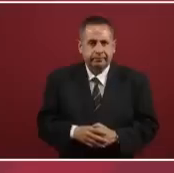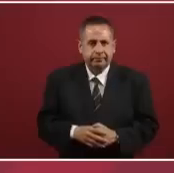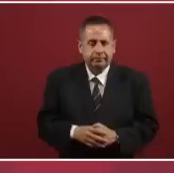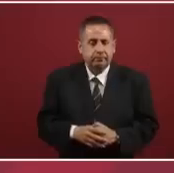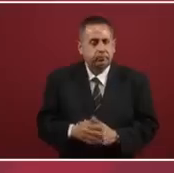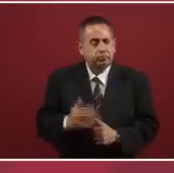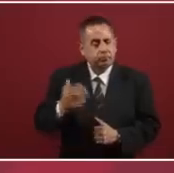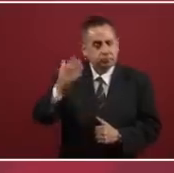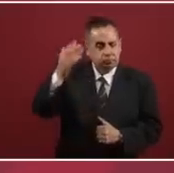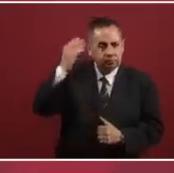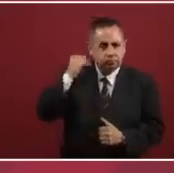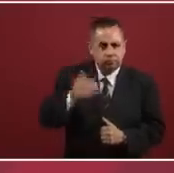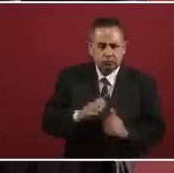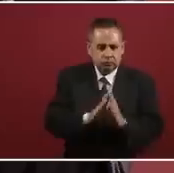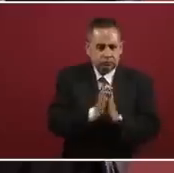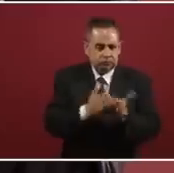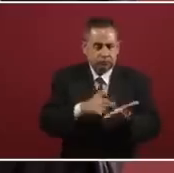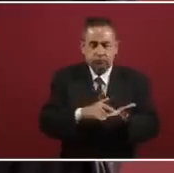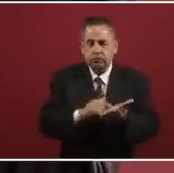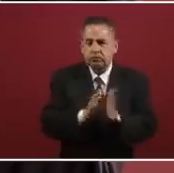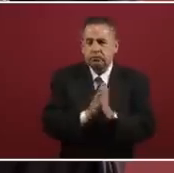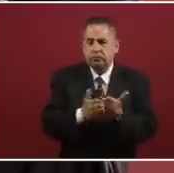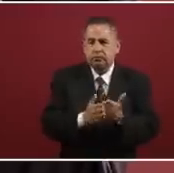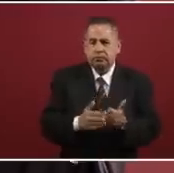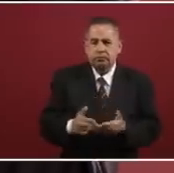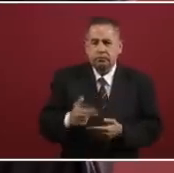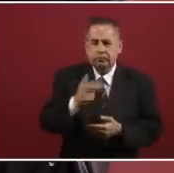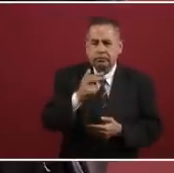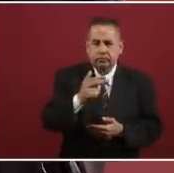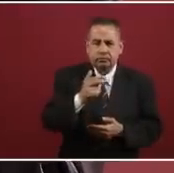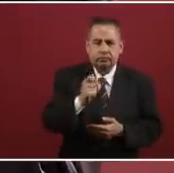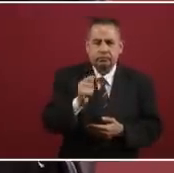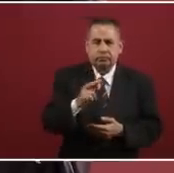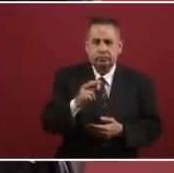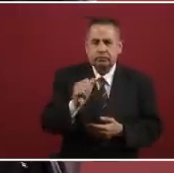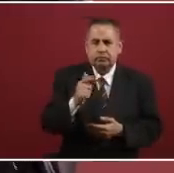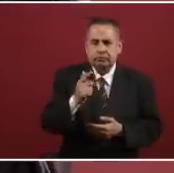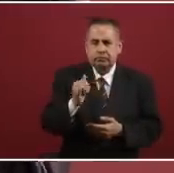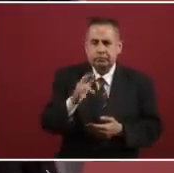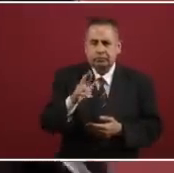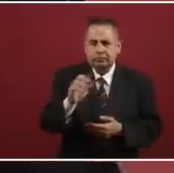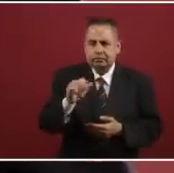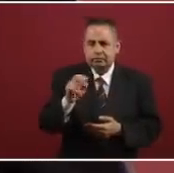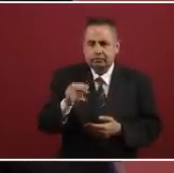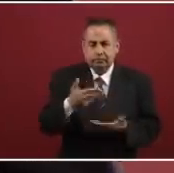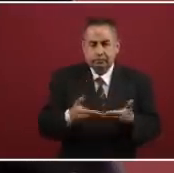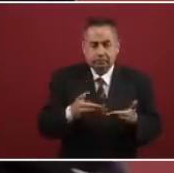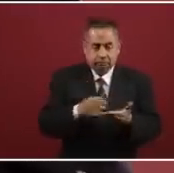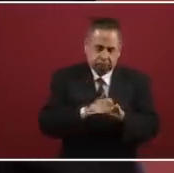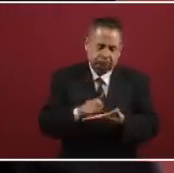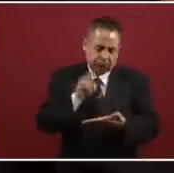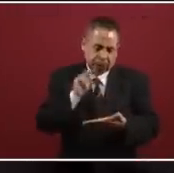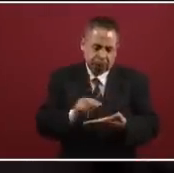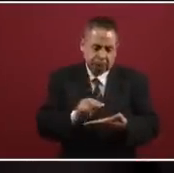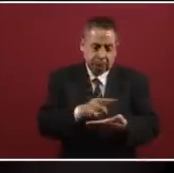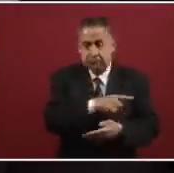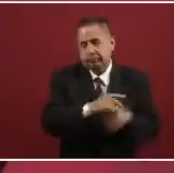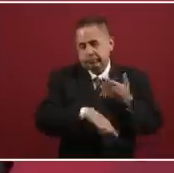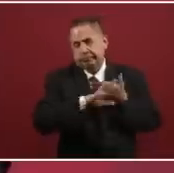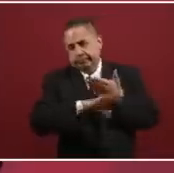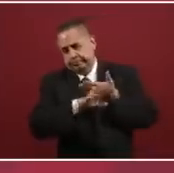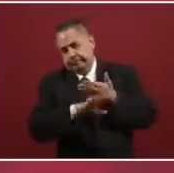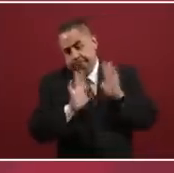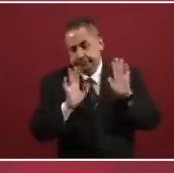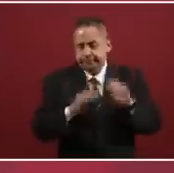leí un libro de Héctor Aguilar Camín, que ahora está muy crítico, es un buen